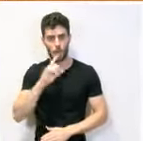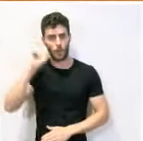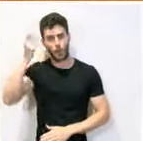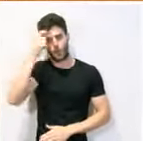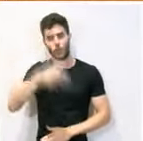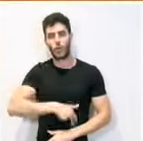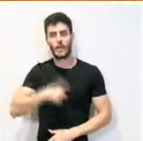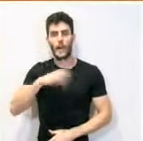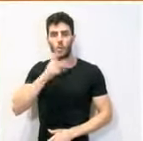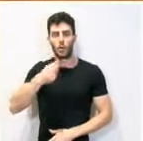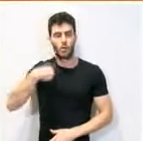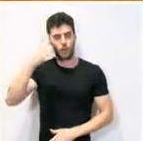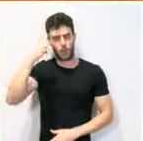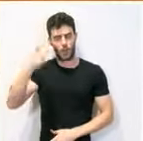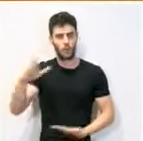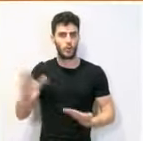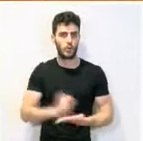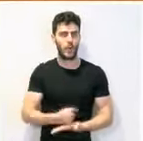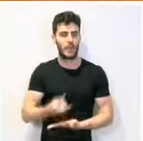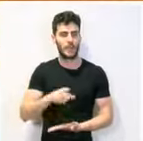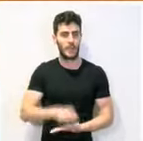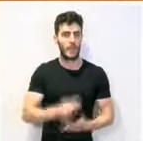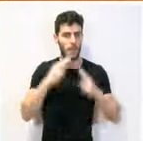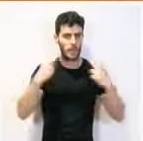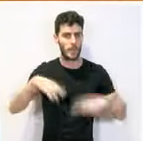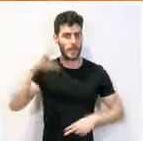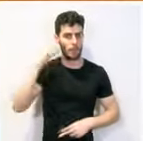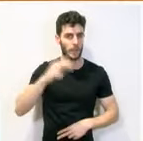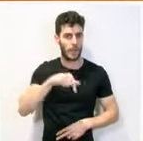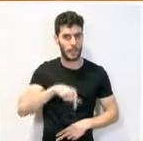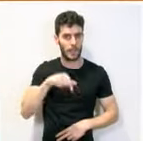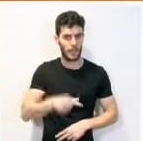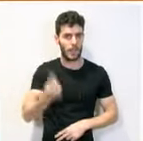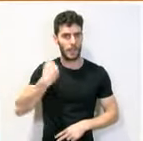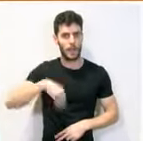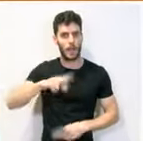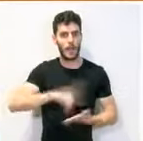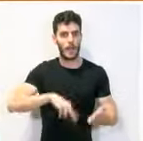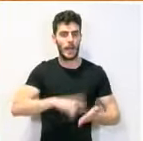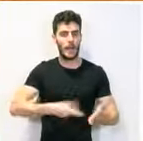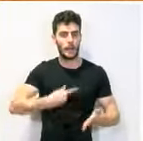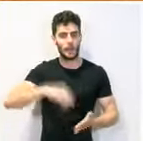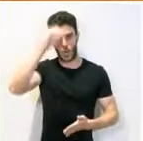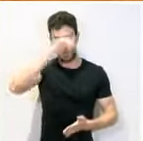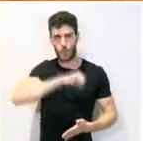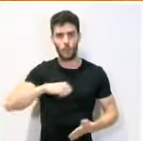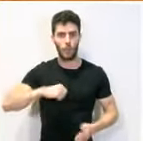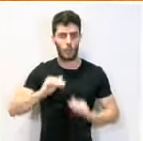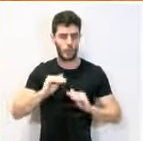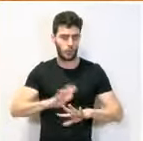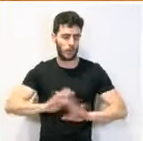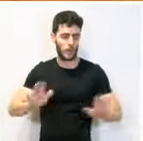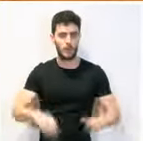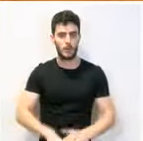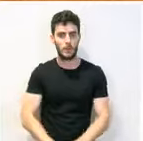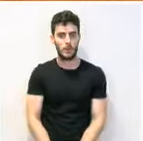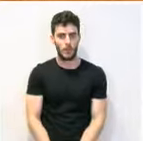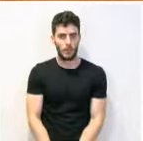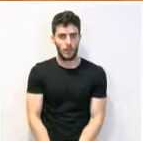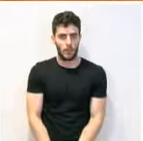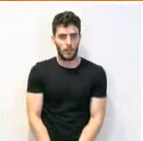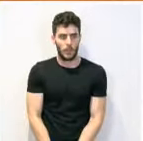general, porque entiendo que todas y cada una de las diputadas de esta Cámara ya las habrán leído y tendrán su opinión formada al respecto. Por